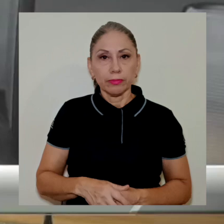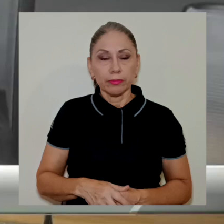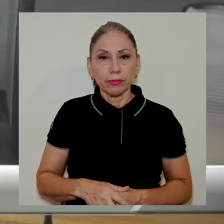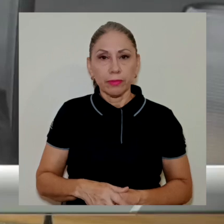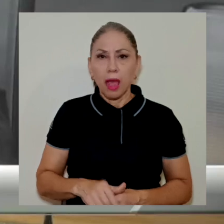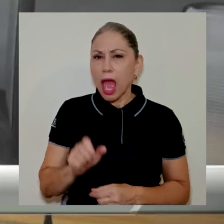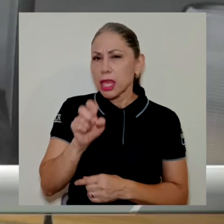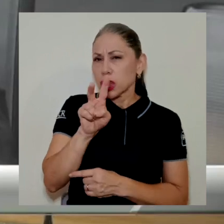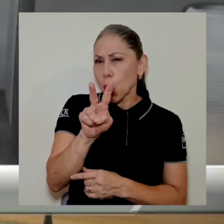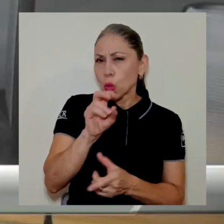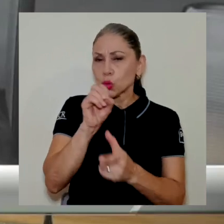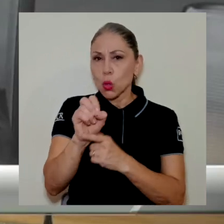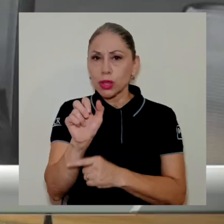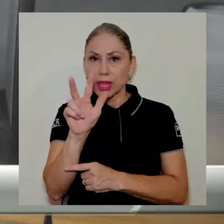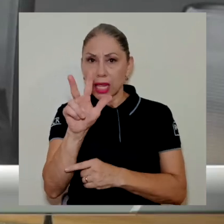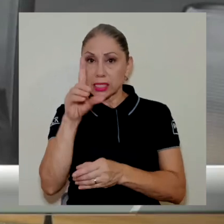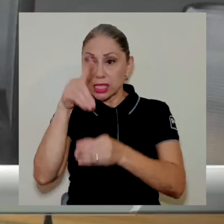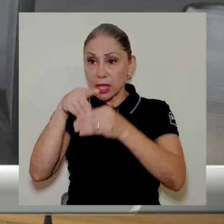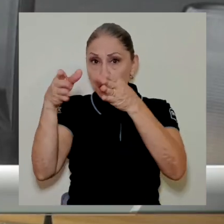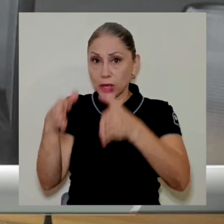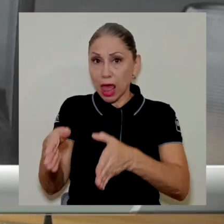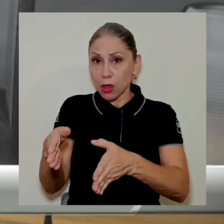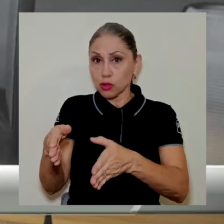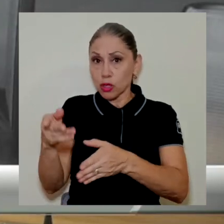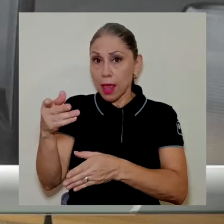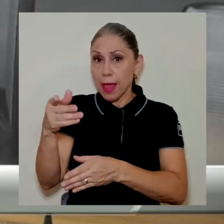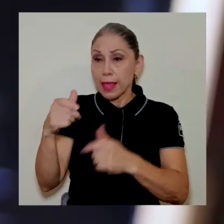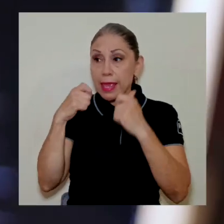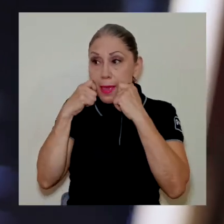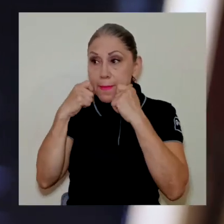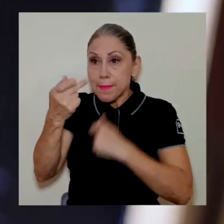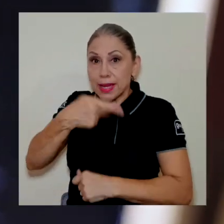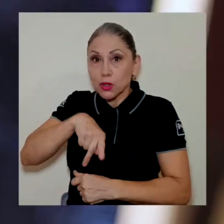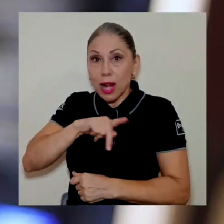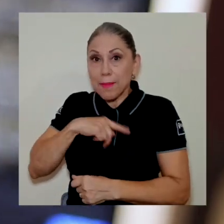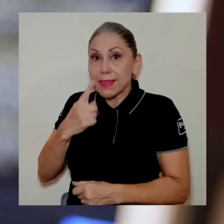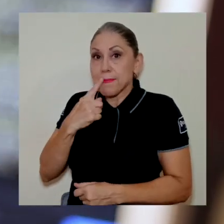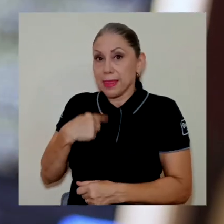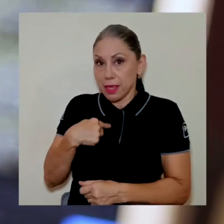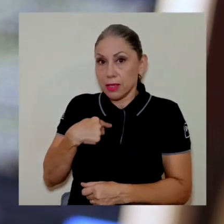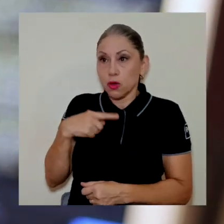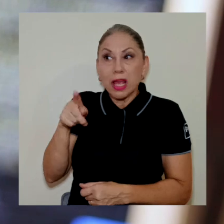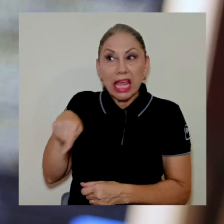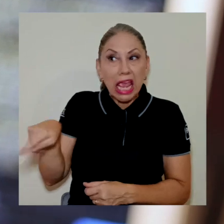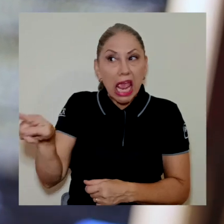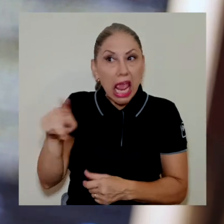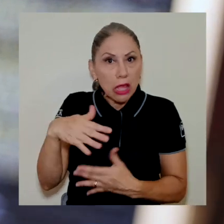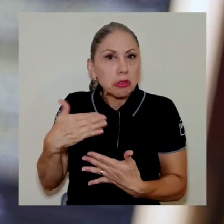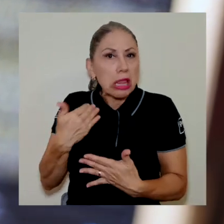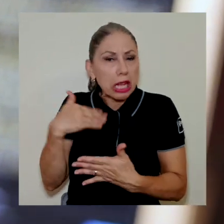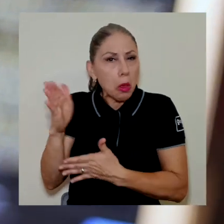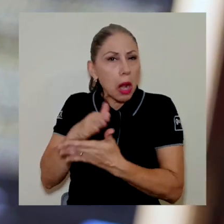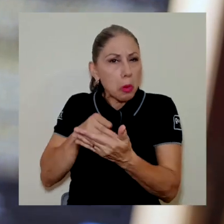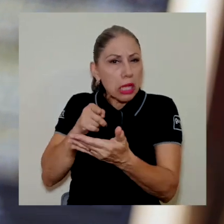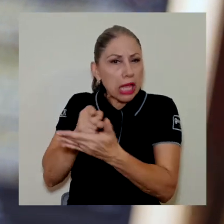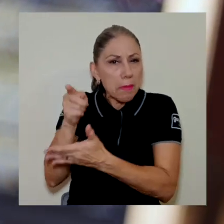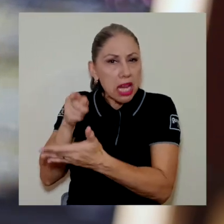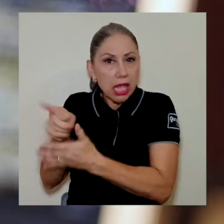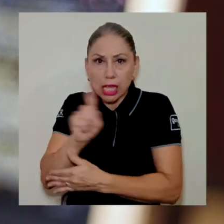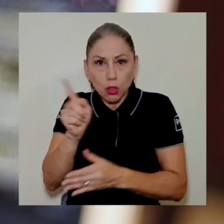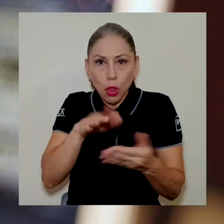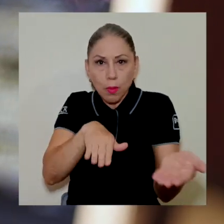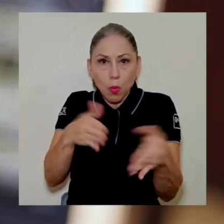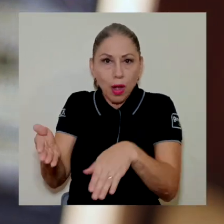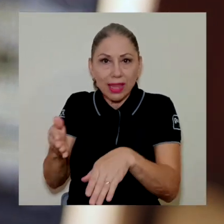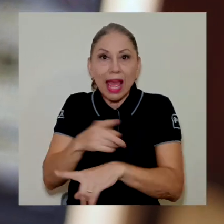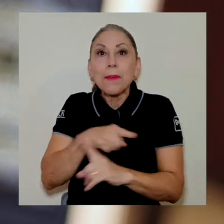Hay 2 o 3 diputados que me lo han comentado personalmente, que han recibido cierto tipo de amenazas, no de muerte, pero cierto tipo de